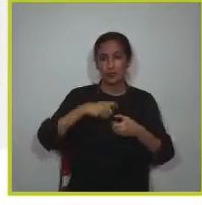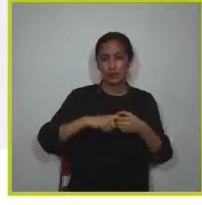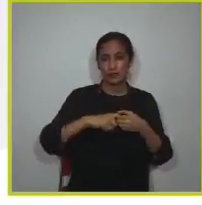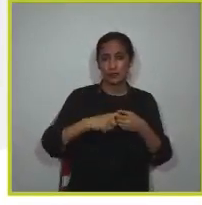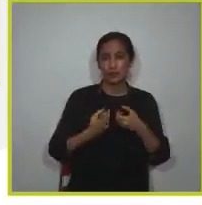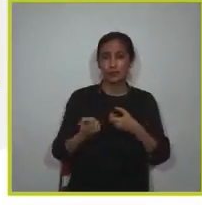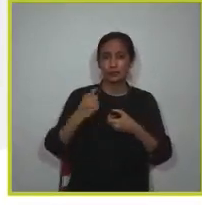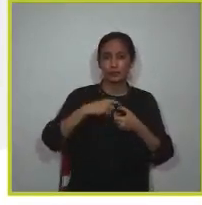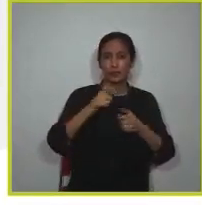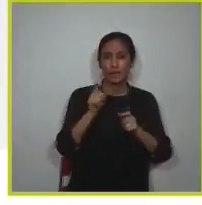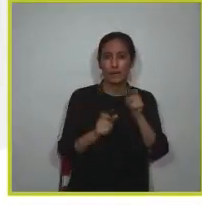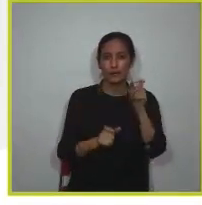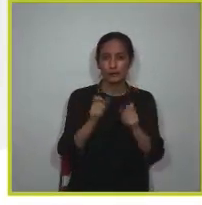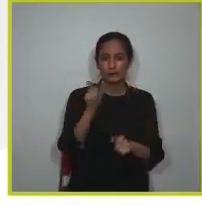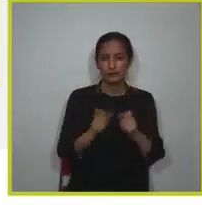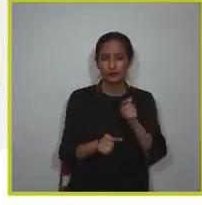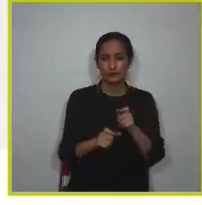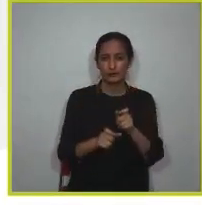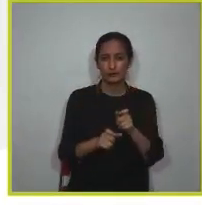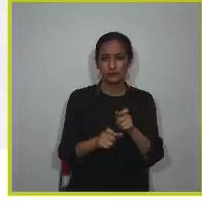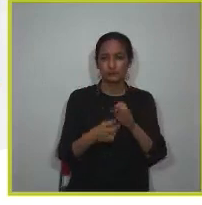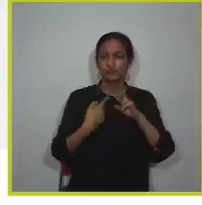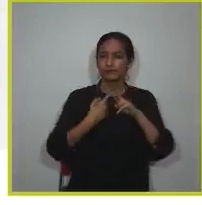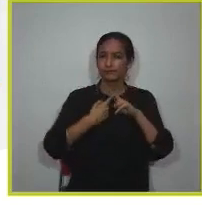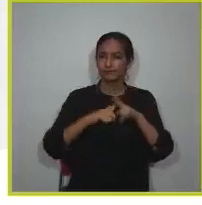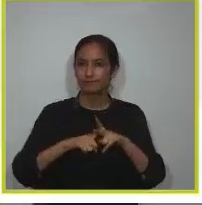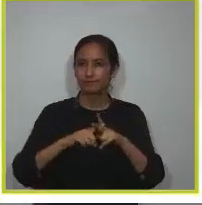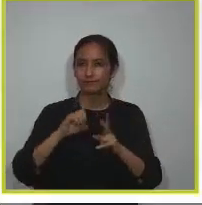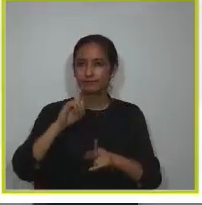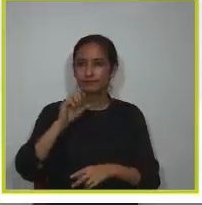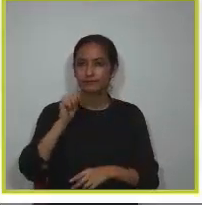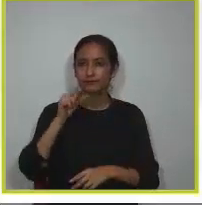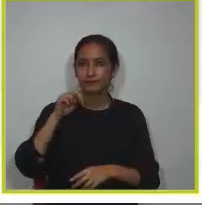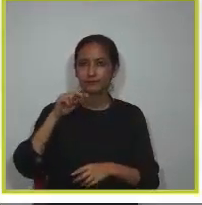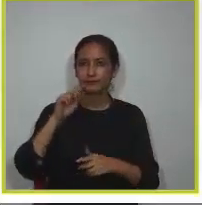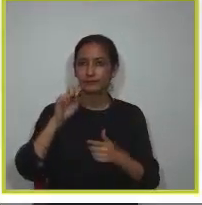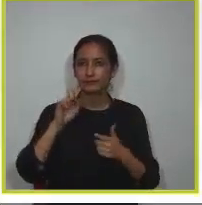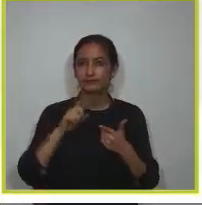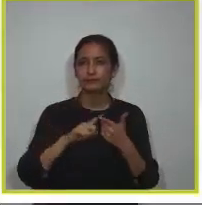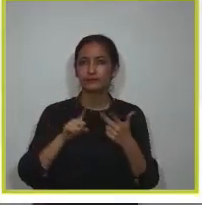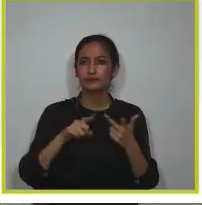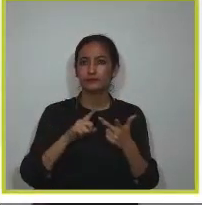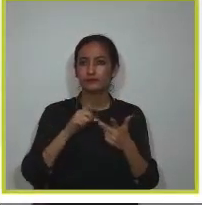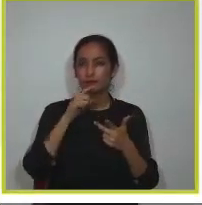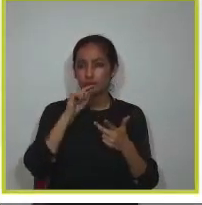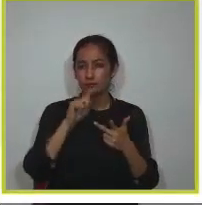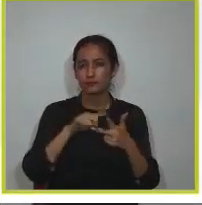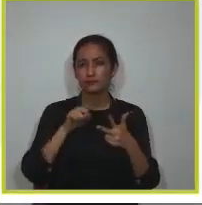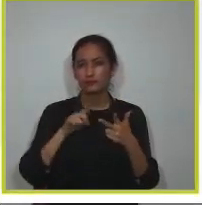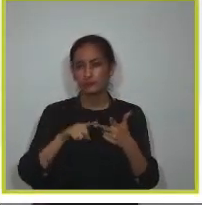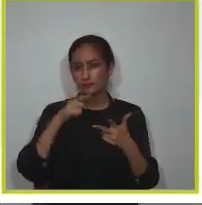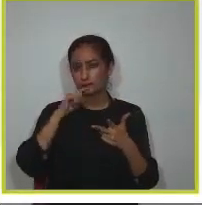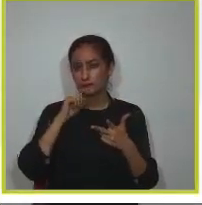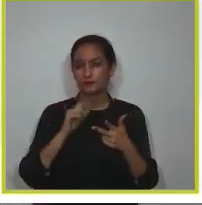la participación ciudadana vamos a empezar por Dante luego Doris y finalmente Andrea gracias